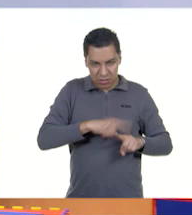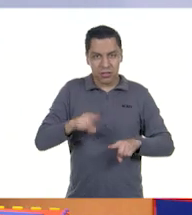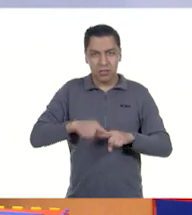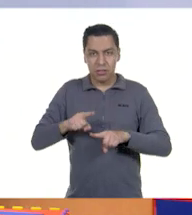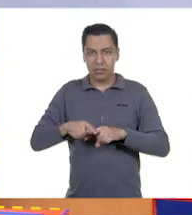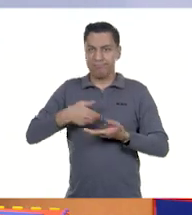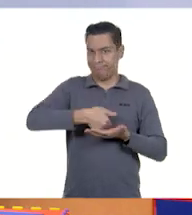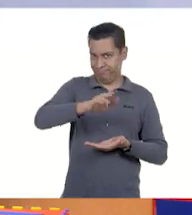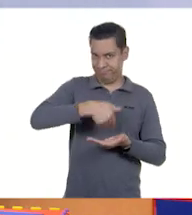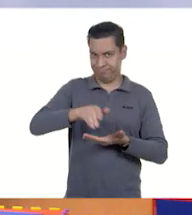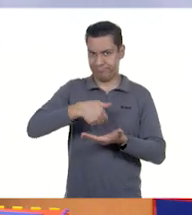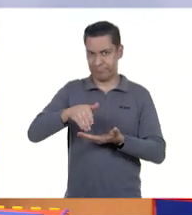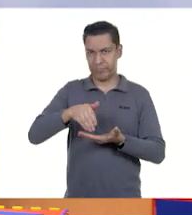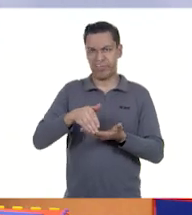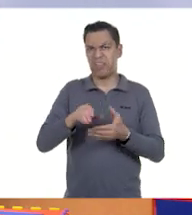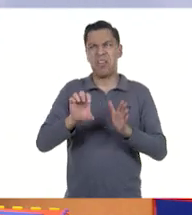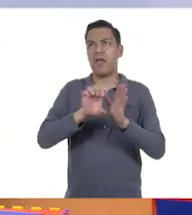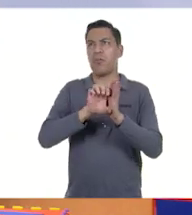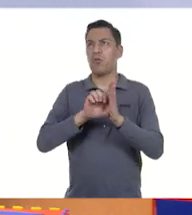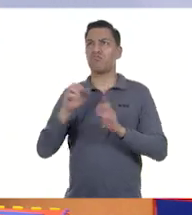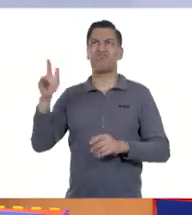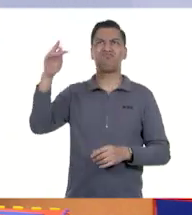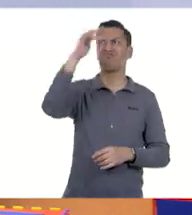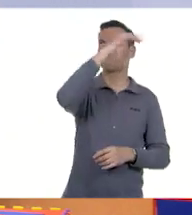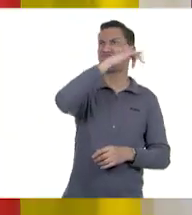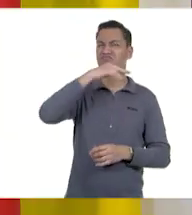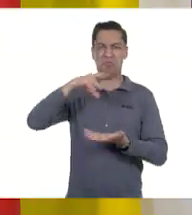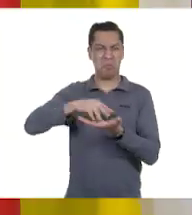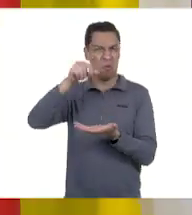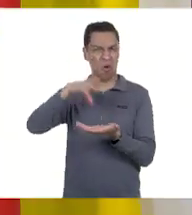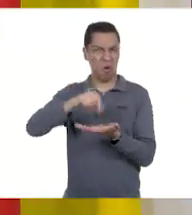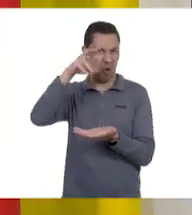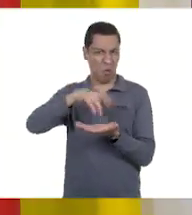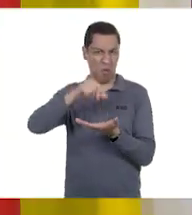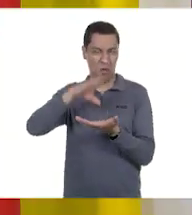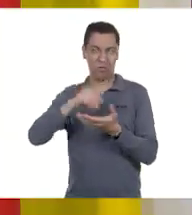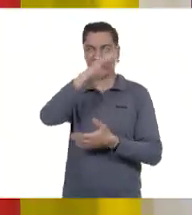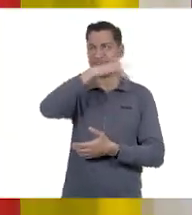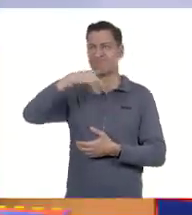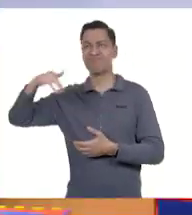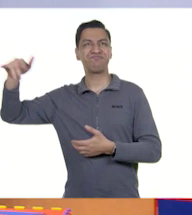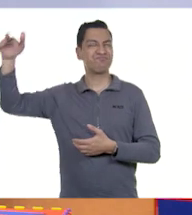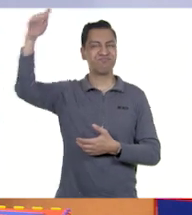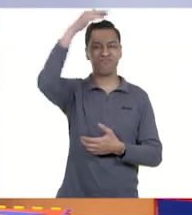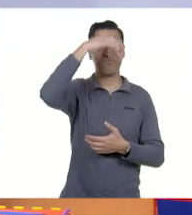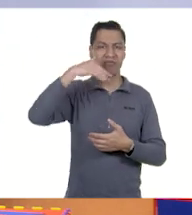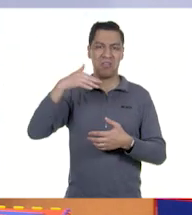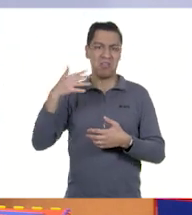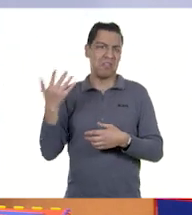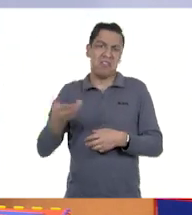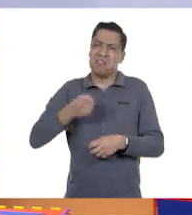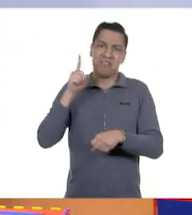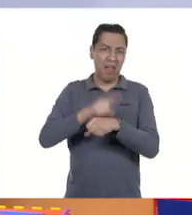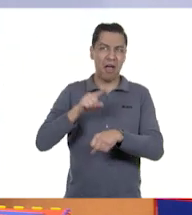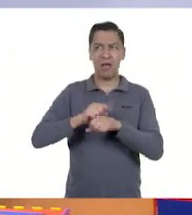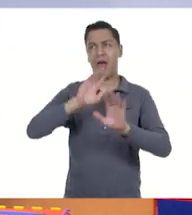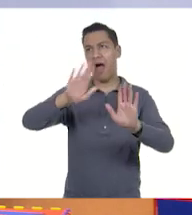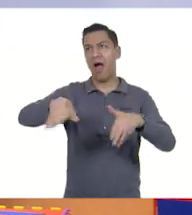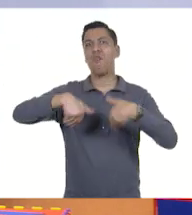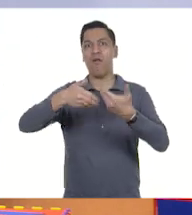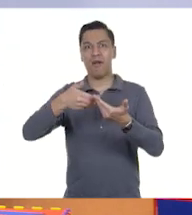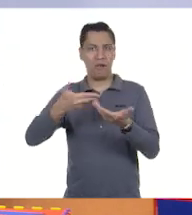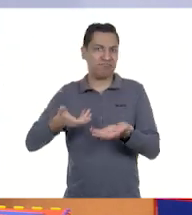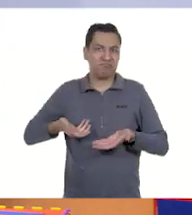por ejemplo, el polvo, que ya lo habíamos mencionado anteriormente. Lo mencionamos en alguna clase, sí. Estamos expuestos a él todo el día y todo el